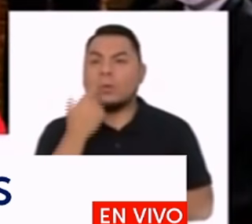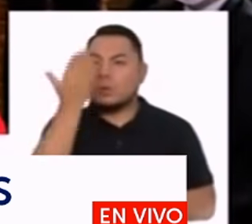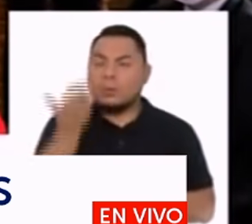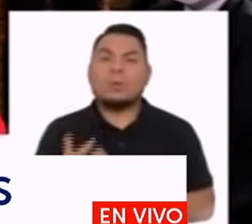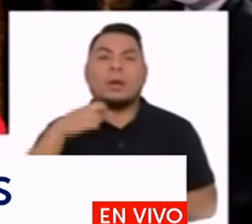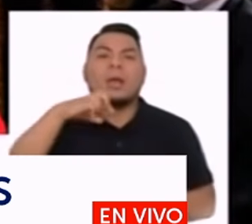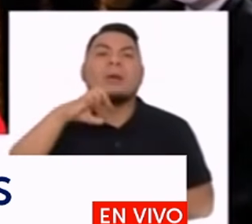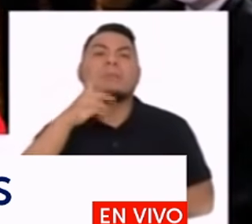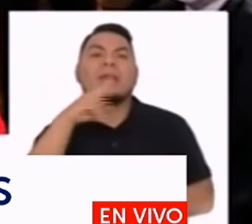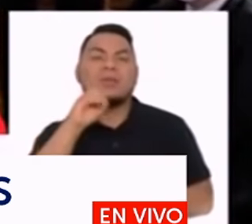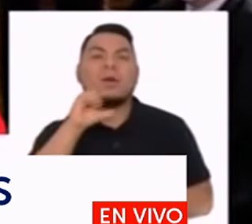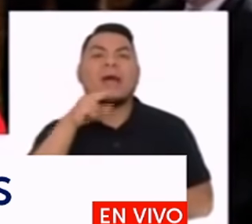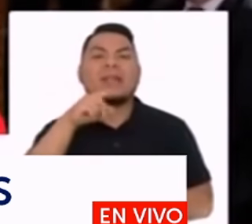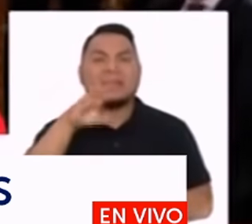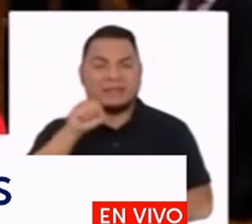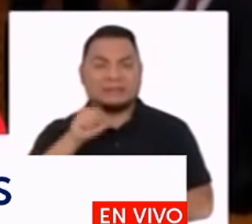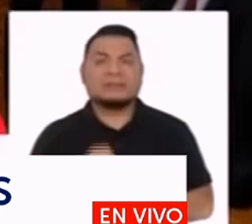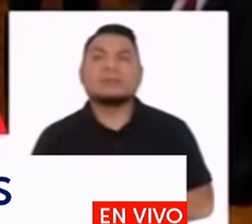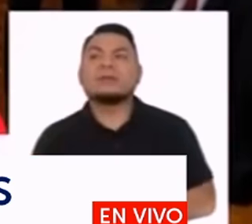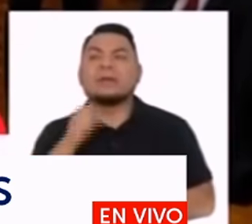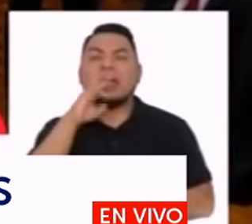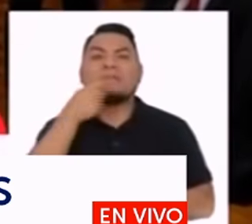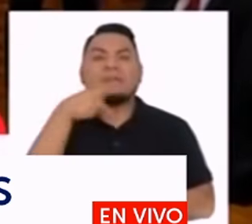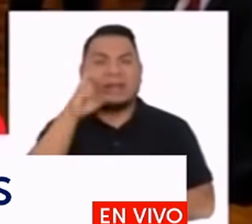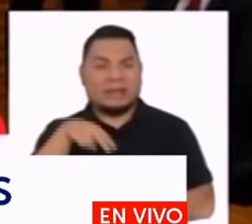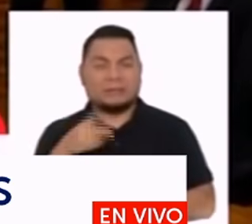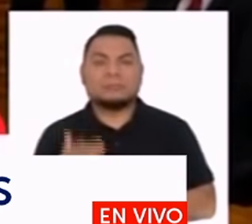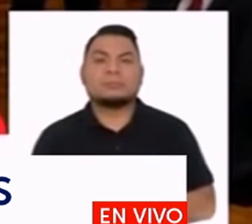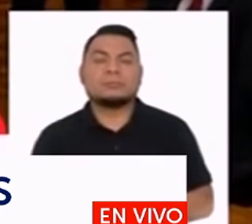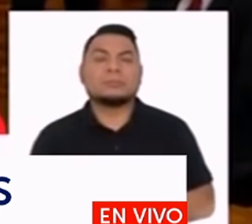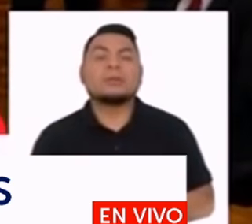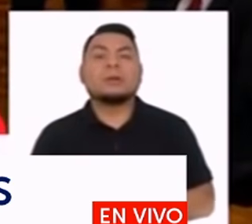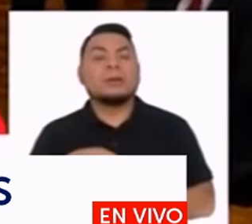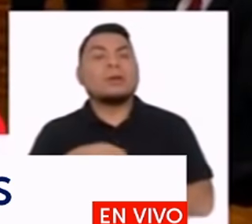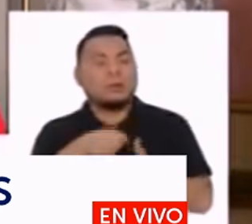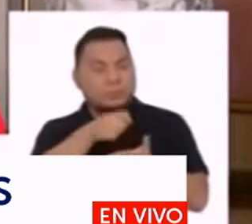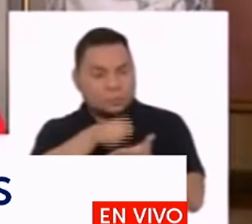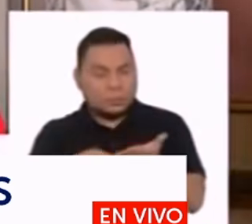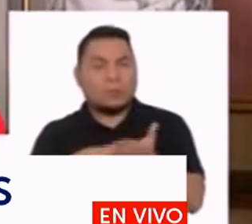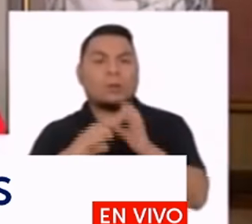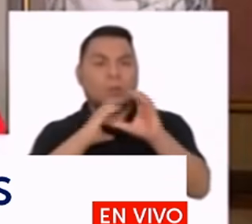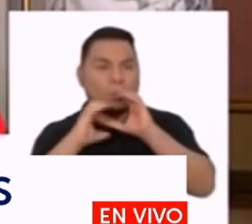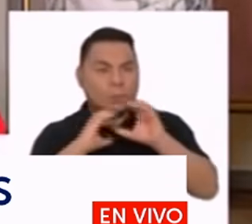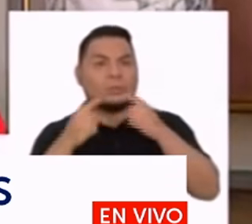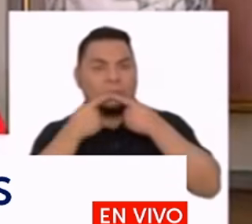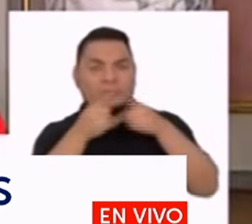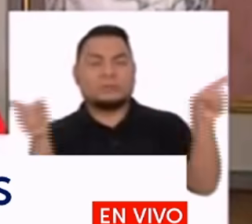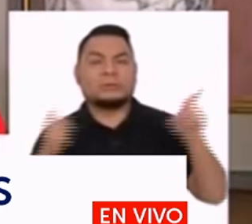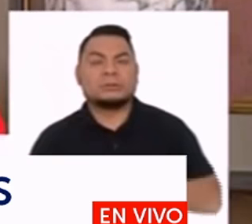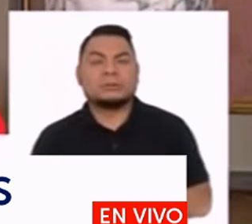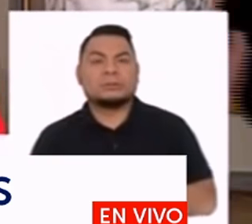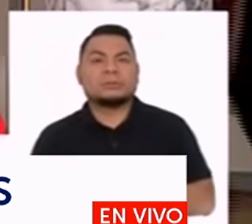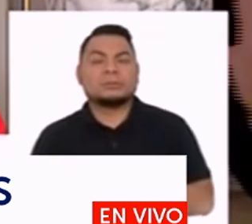Pedro Andrés Toribio Topilcín Franque Balbé. Regístrese, comuníquese y